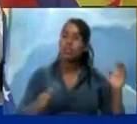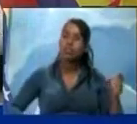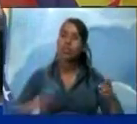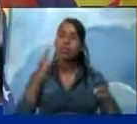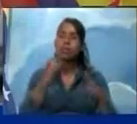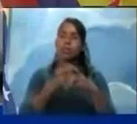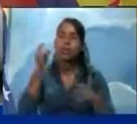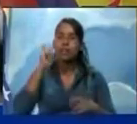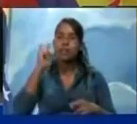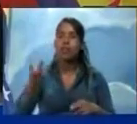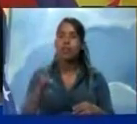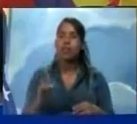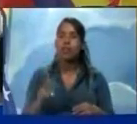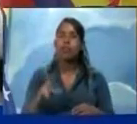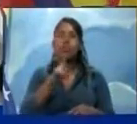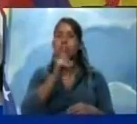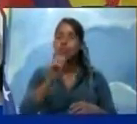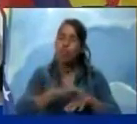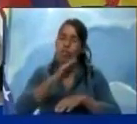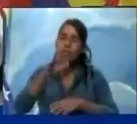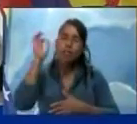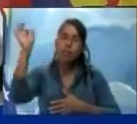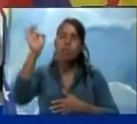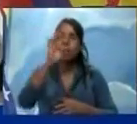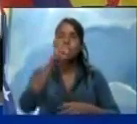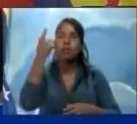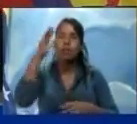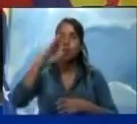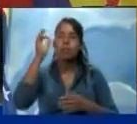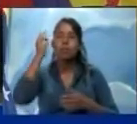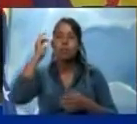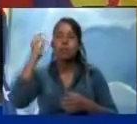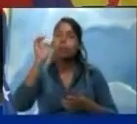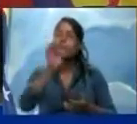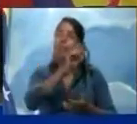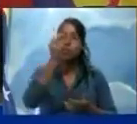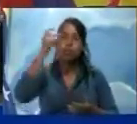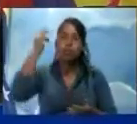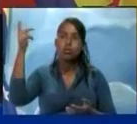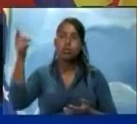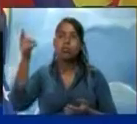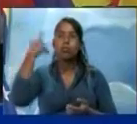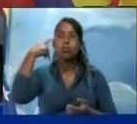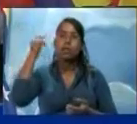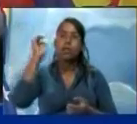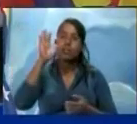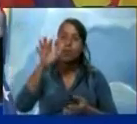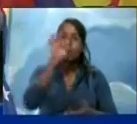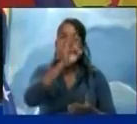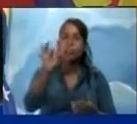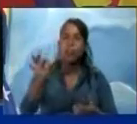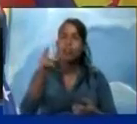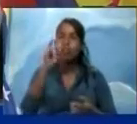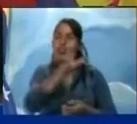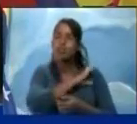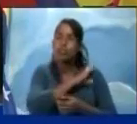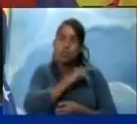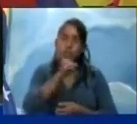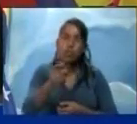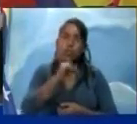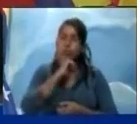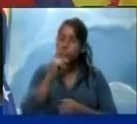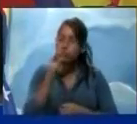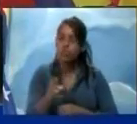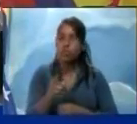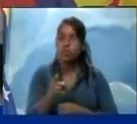al diablo. No deje de predicar el evangelio para estar predicando su sueño. Para estar predicando su sueño. El sueño es suyo, es